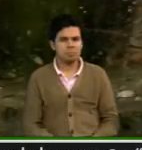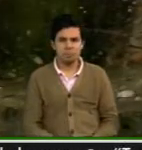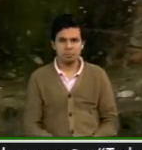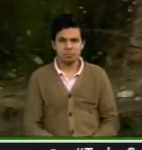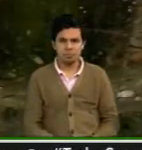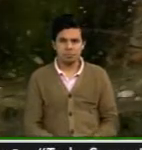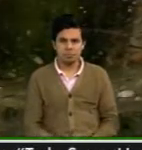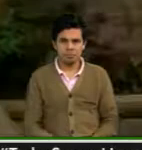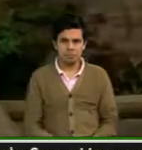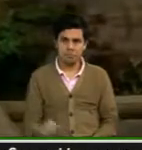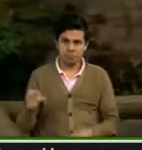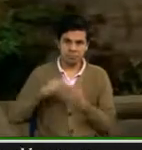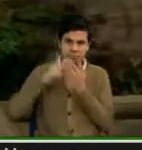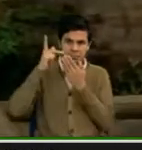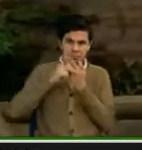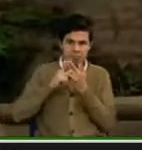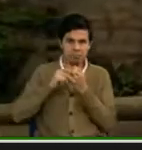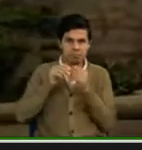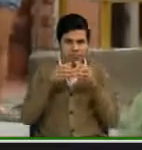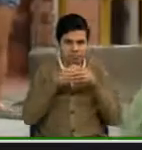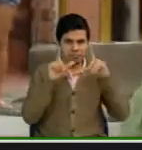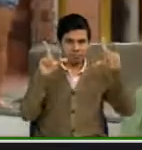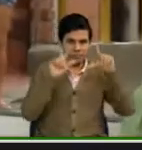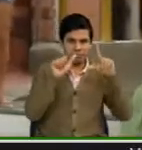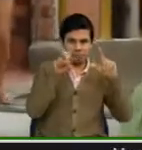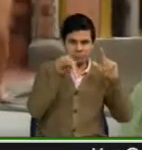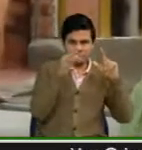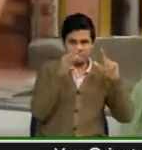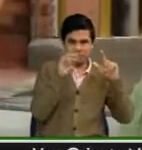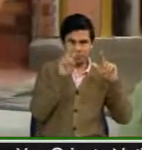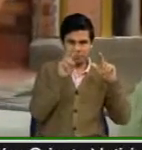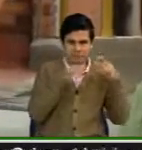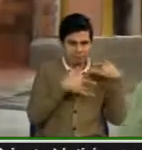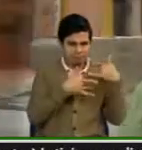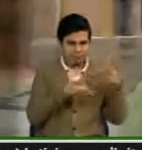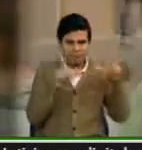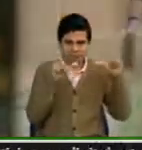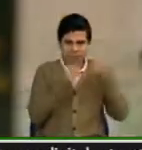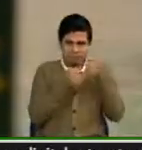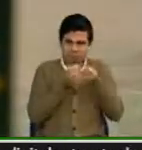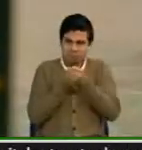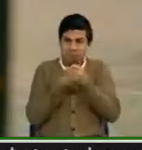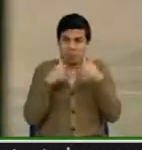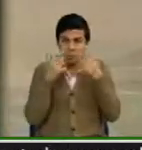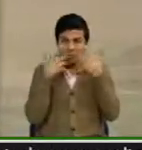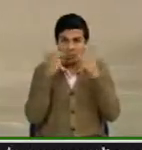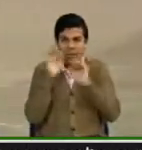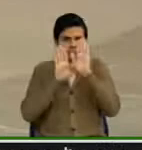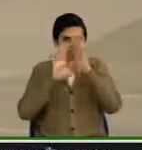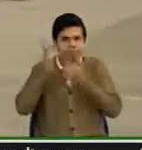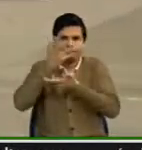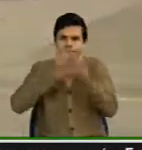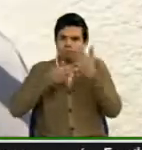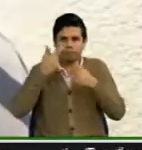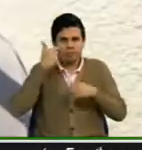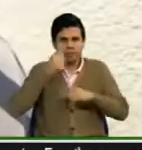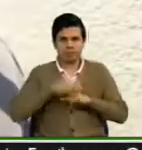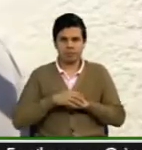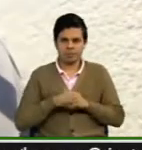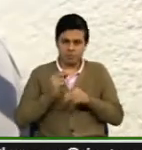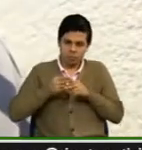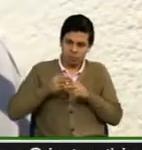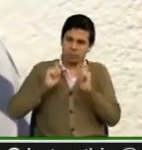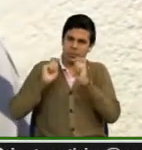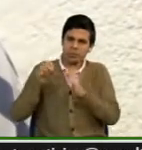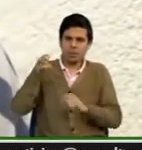Este proyecto, financiado con recursos de la ANTV, alcanza su segunda versión más influyente y participativo que nunca. Por algo le pusieron el